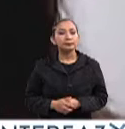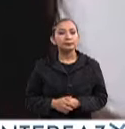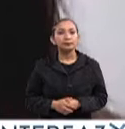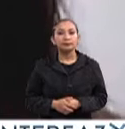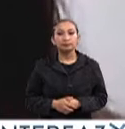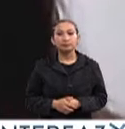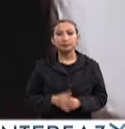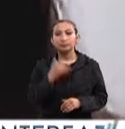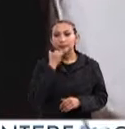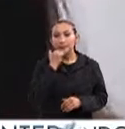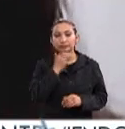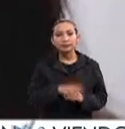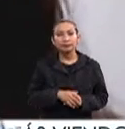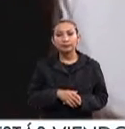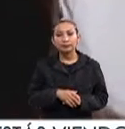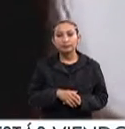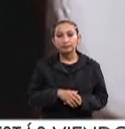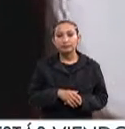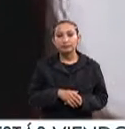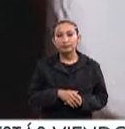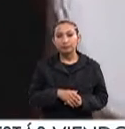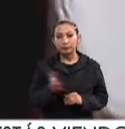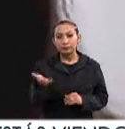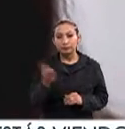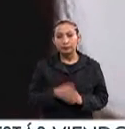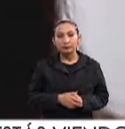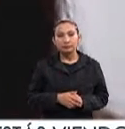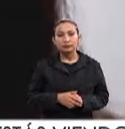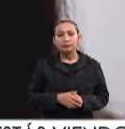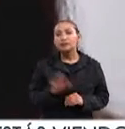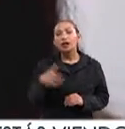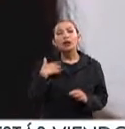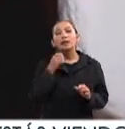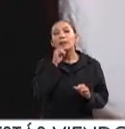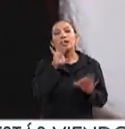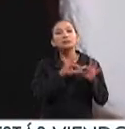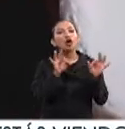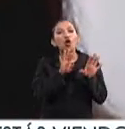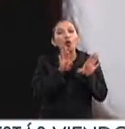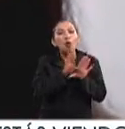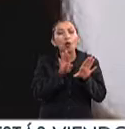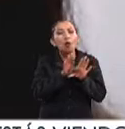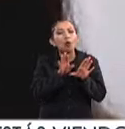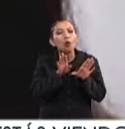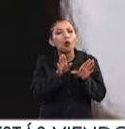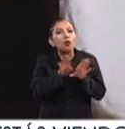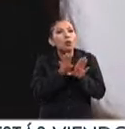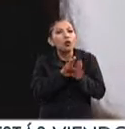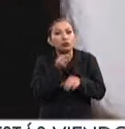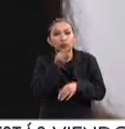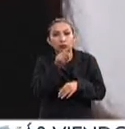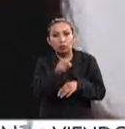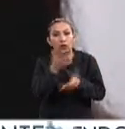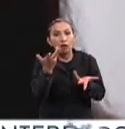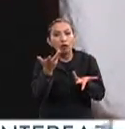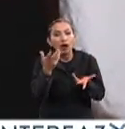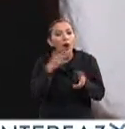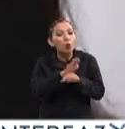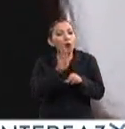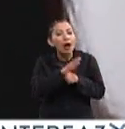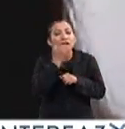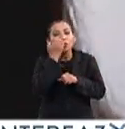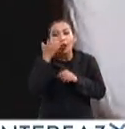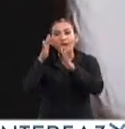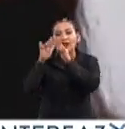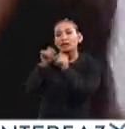Jimena, Perdón. No te preocupes. Y platícanos, cómo fue, más bien, en qué escuela